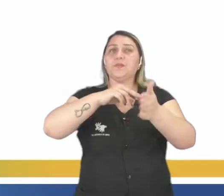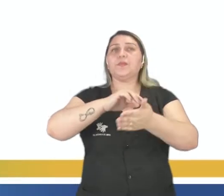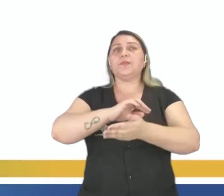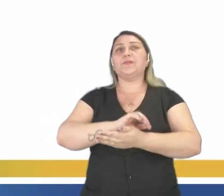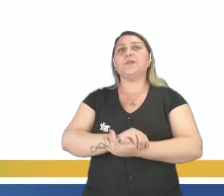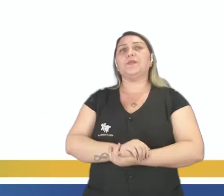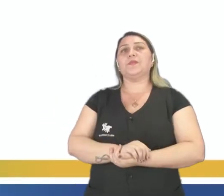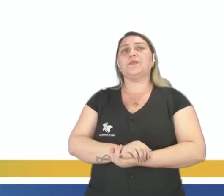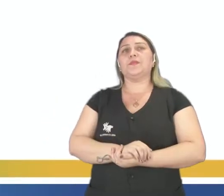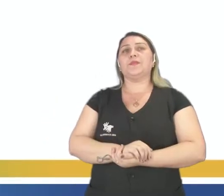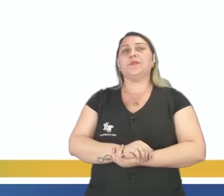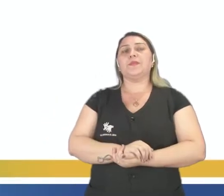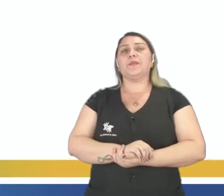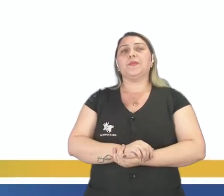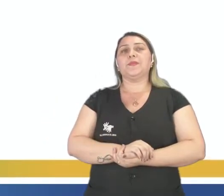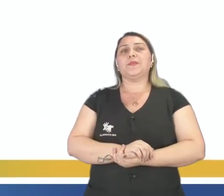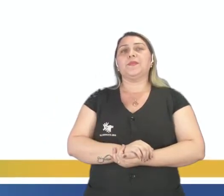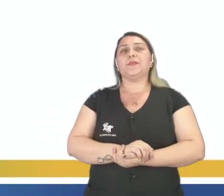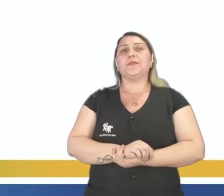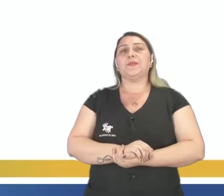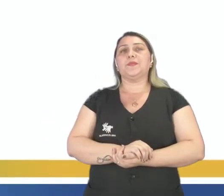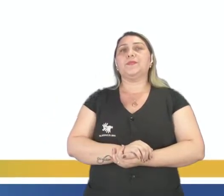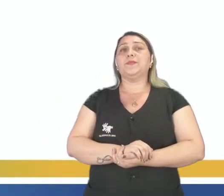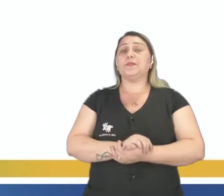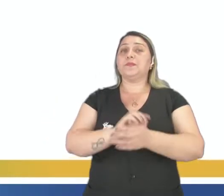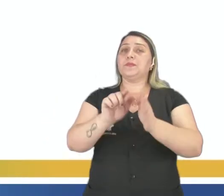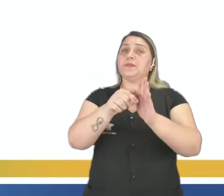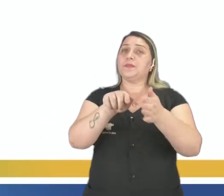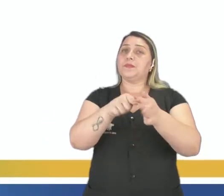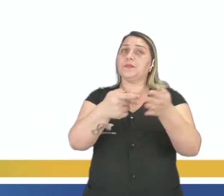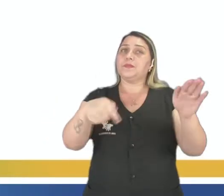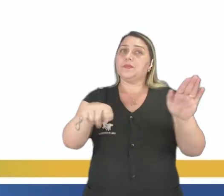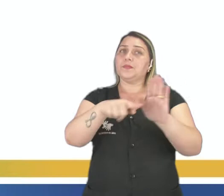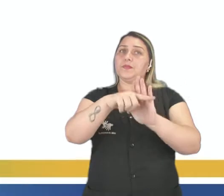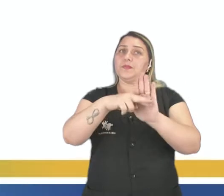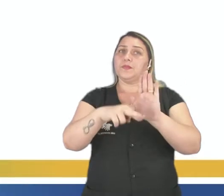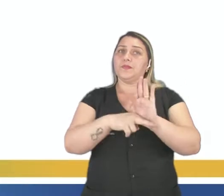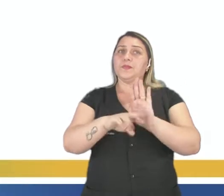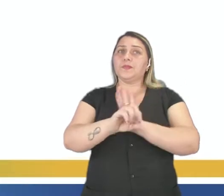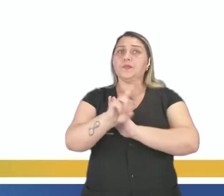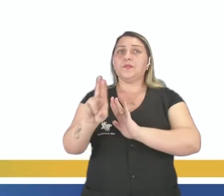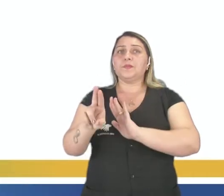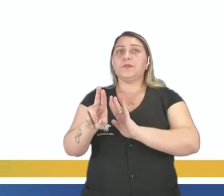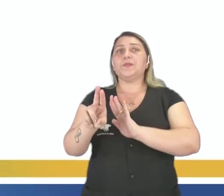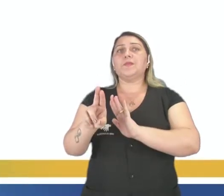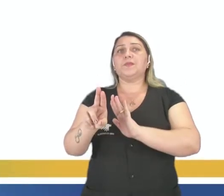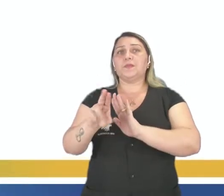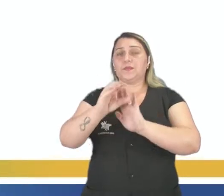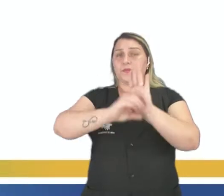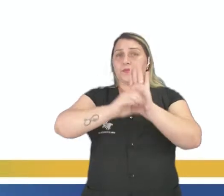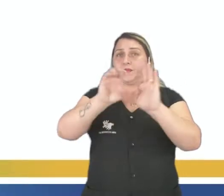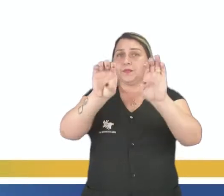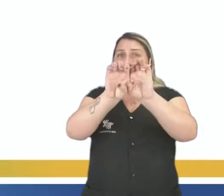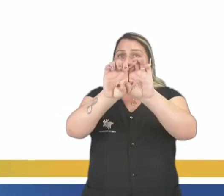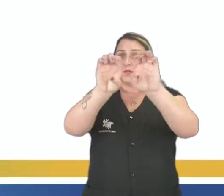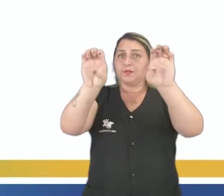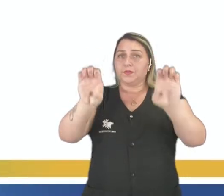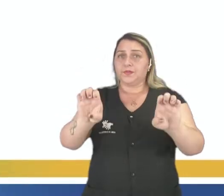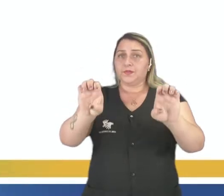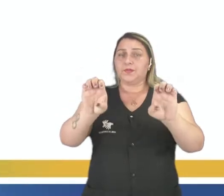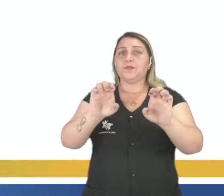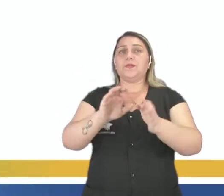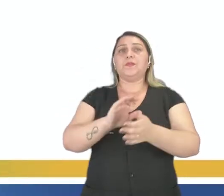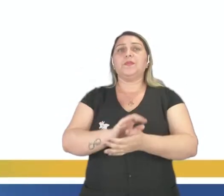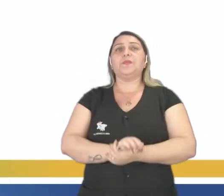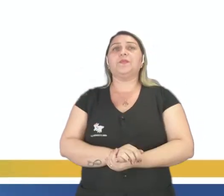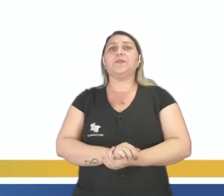está clasificado de acuerdo con sus reglas gramaticales o conforme su forma de